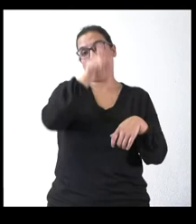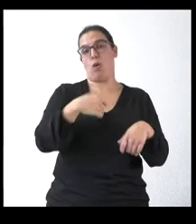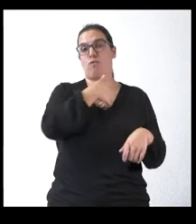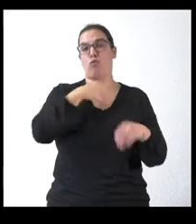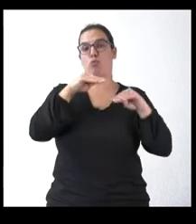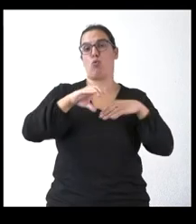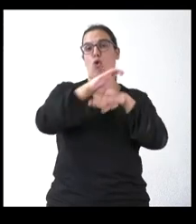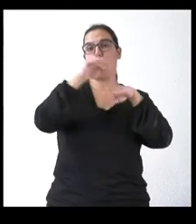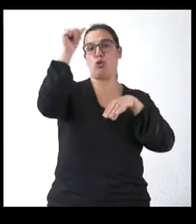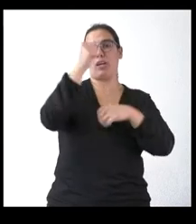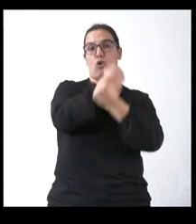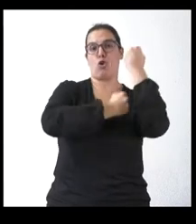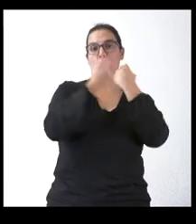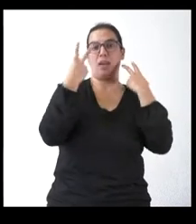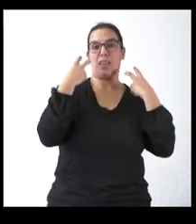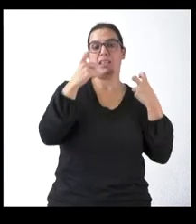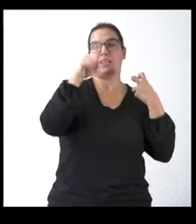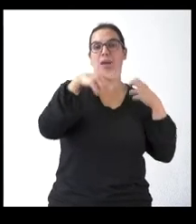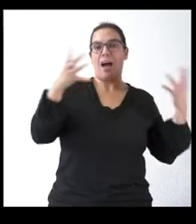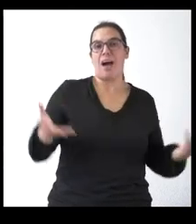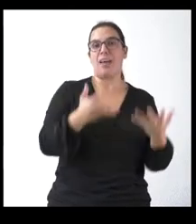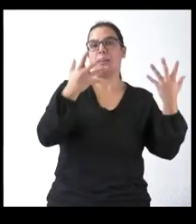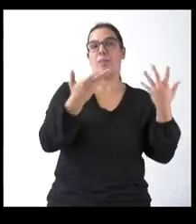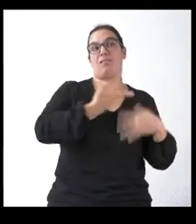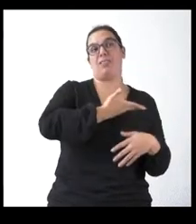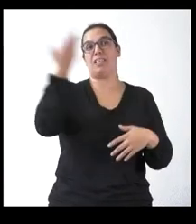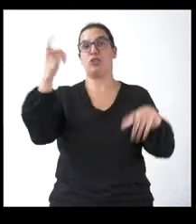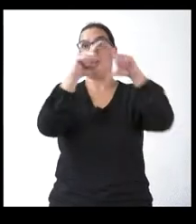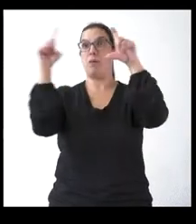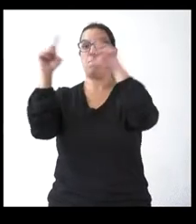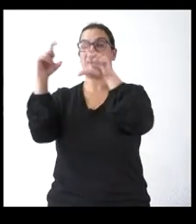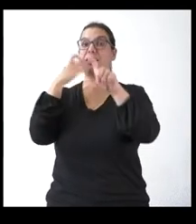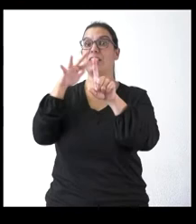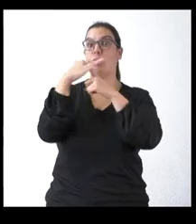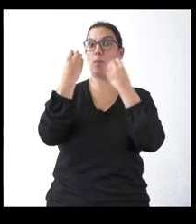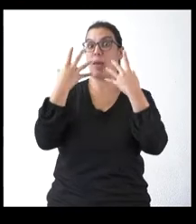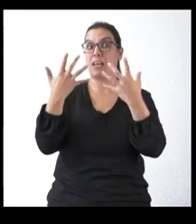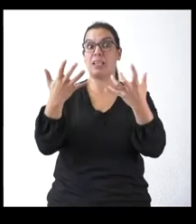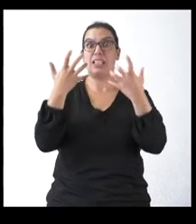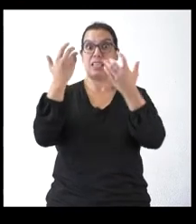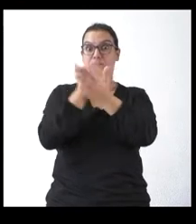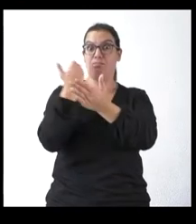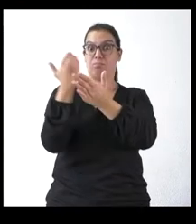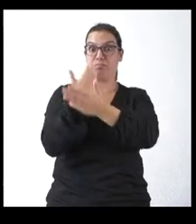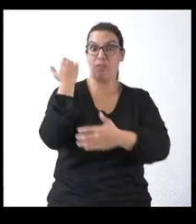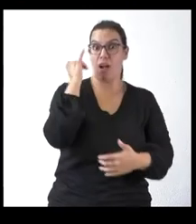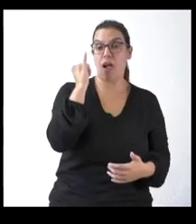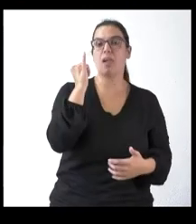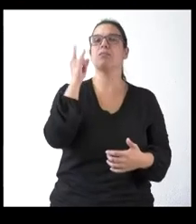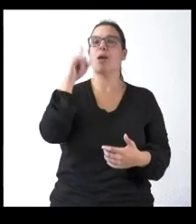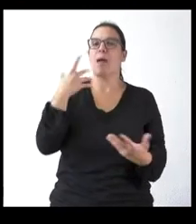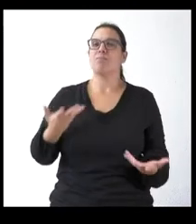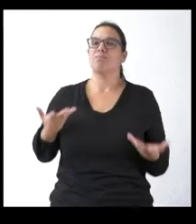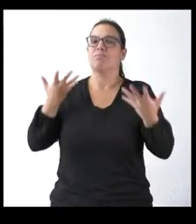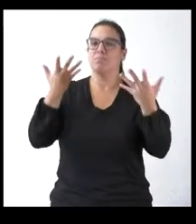Hacienda anima un poco a las empresas que estén en una buena situación que tengan beneficios también contribuir